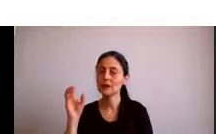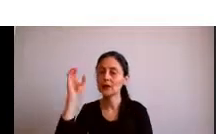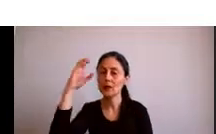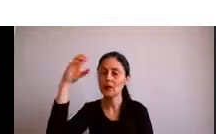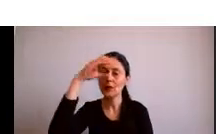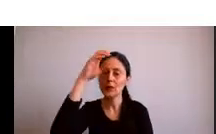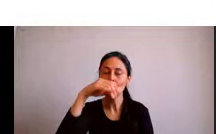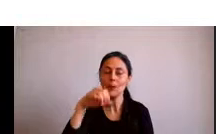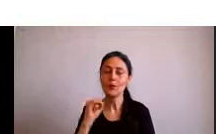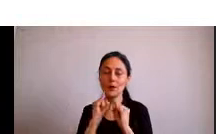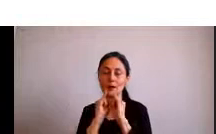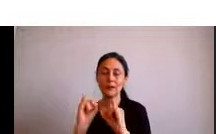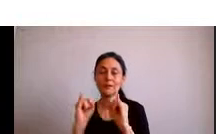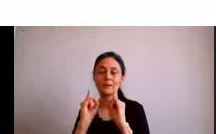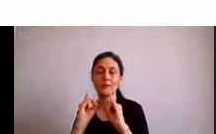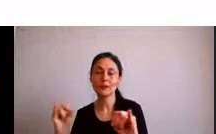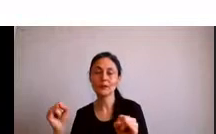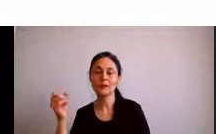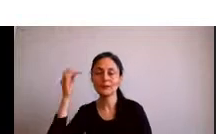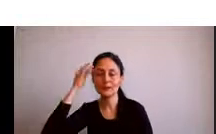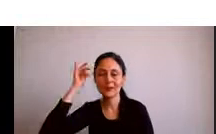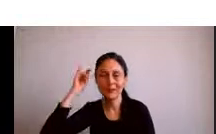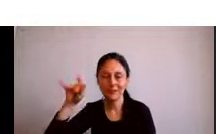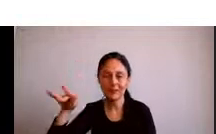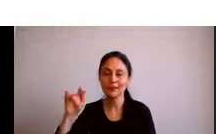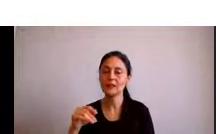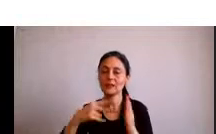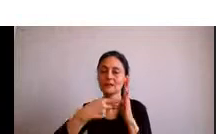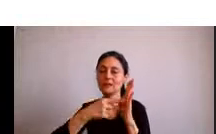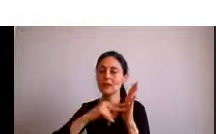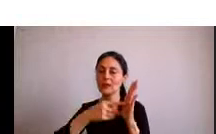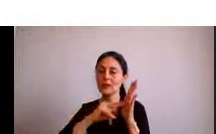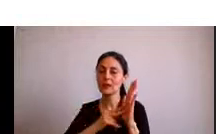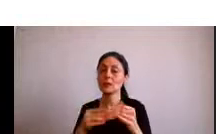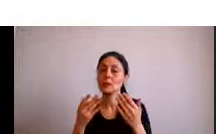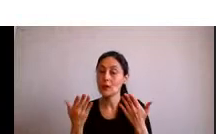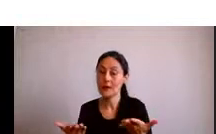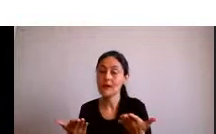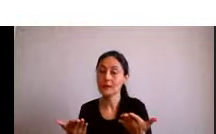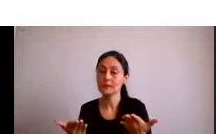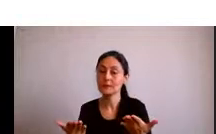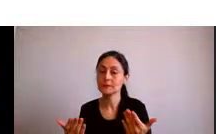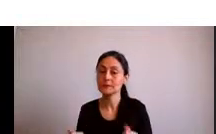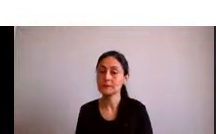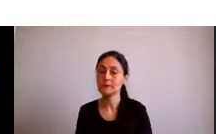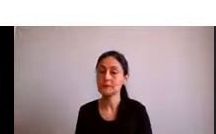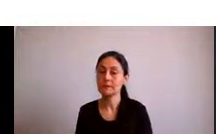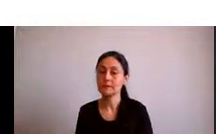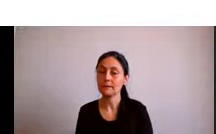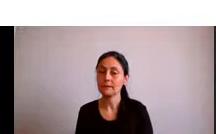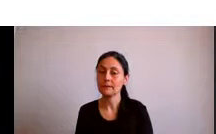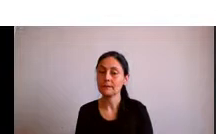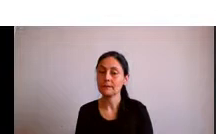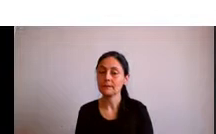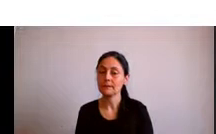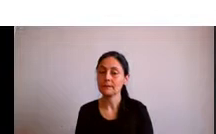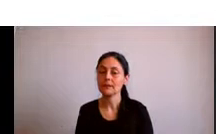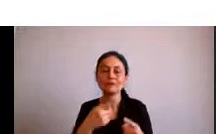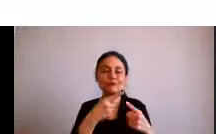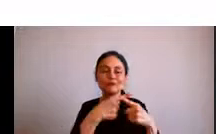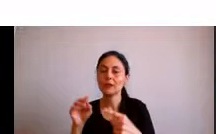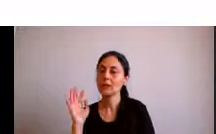información y se dan cuenta hoy día la problemática que existe, y que finalmente, más allá de una cosa de colores, tiene